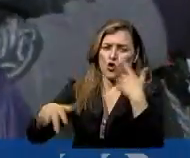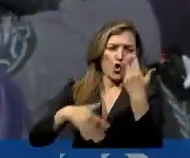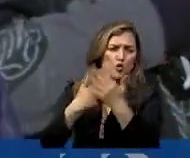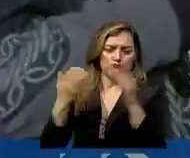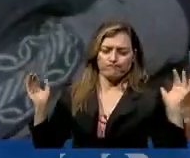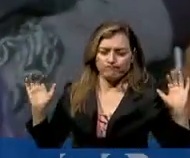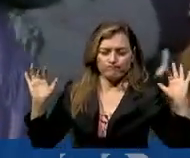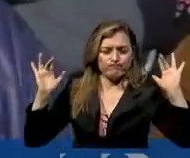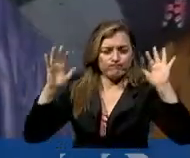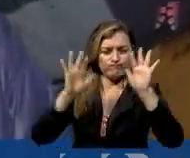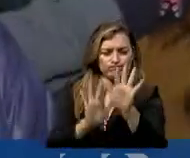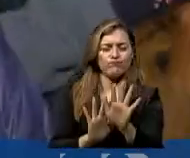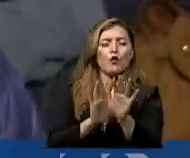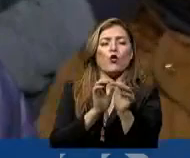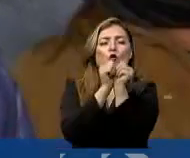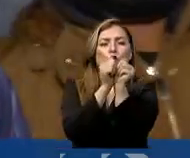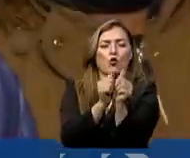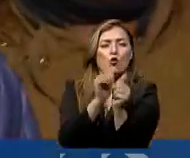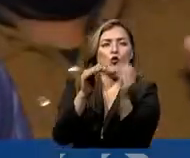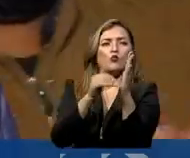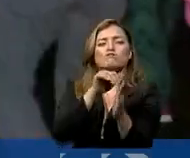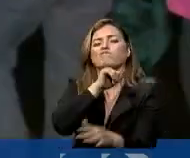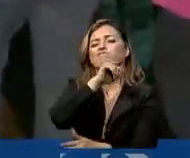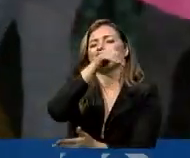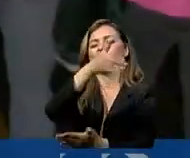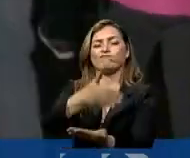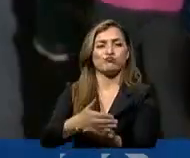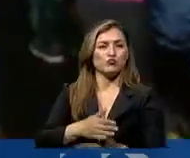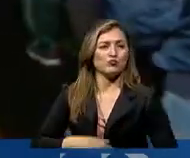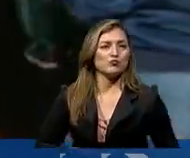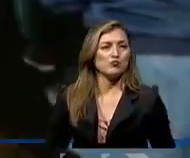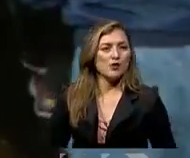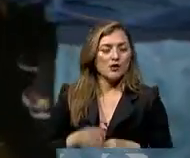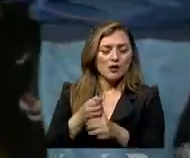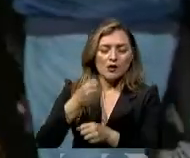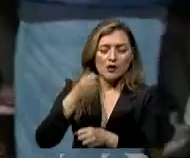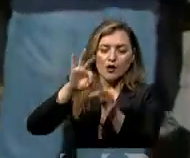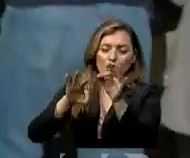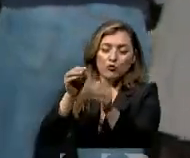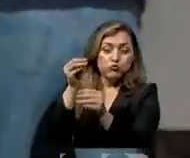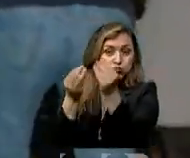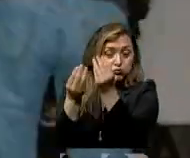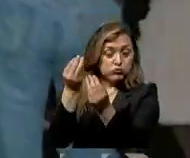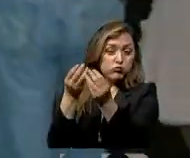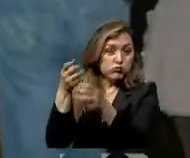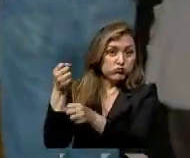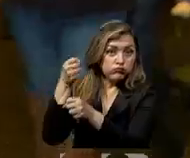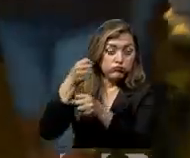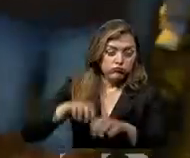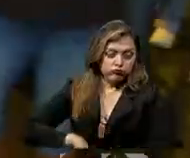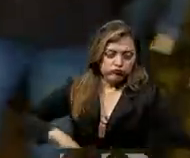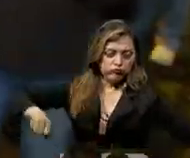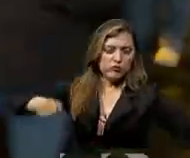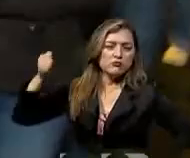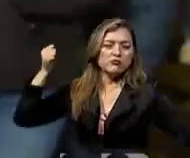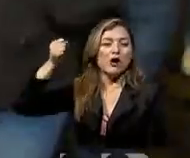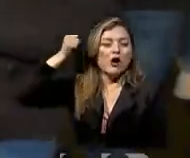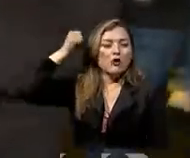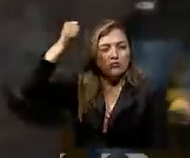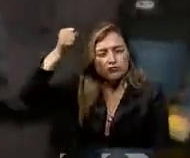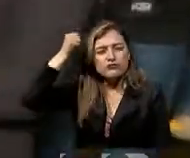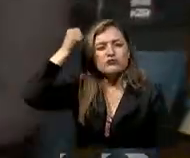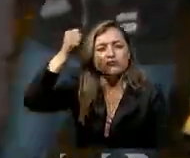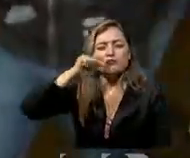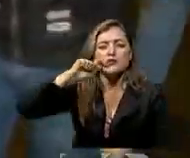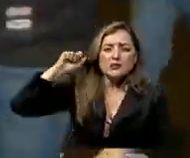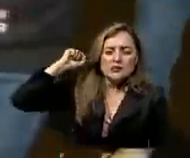poder ir en contra de la delincuencia. Salieron con antorchas, palos, bates y hasta machetes a gritar consignas